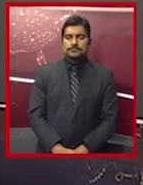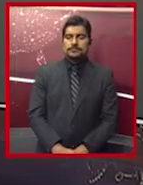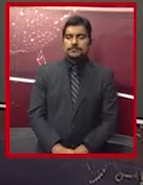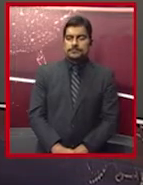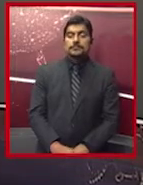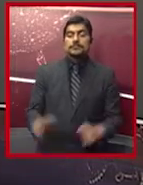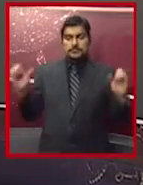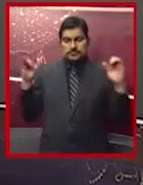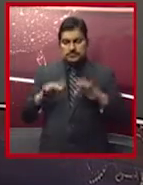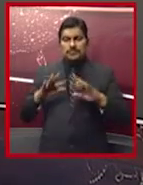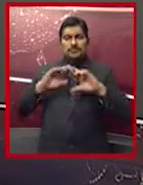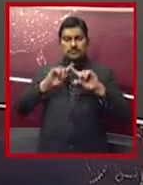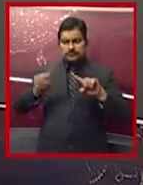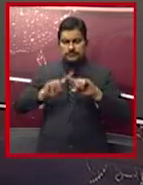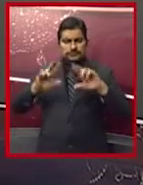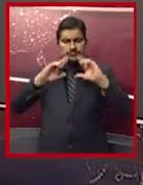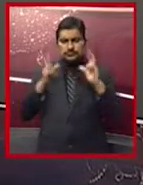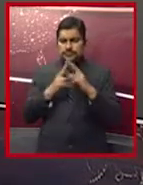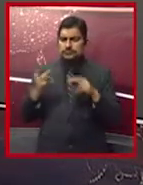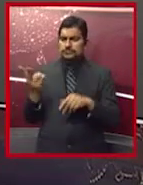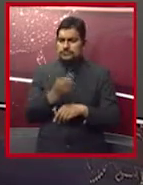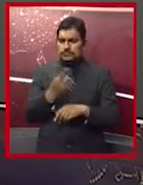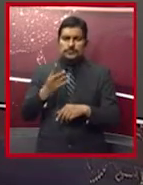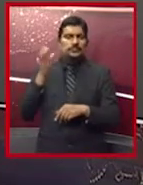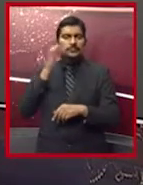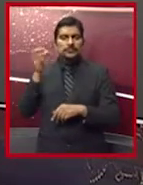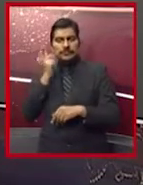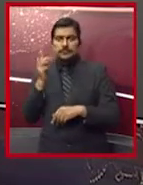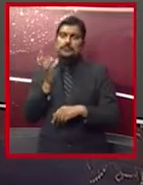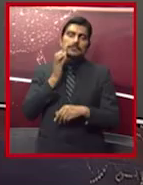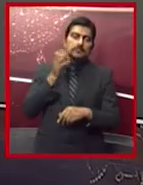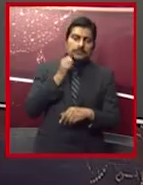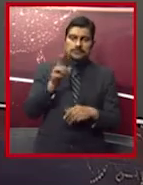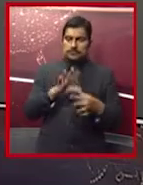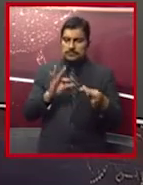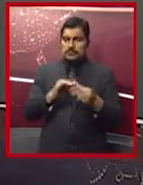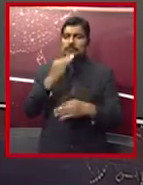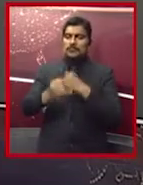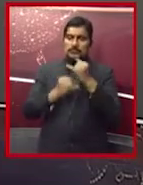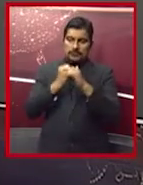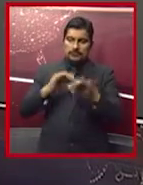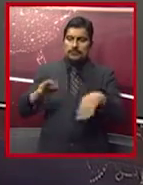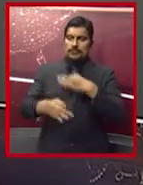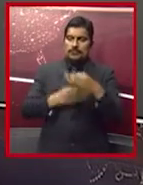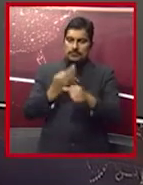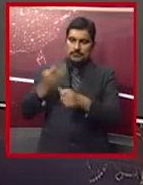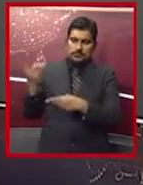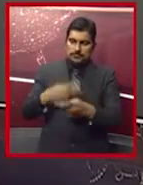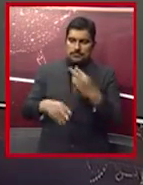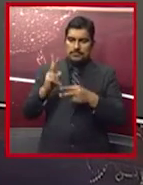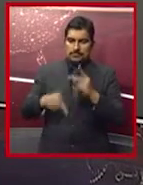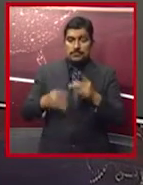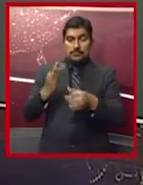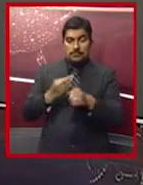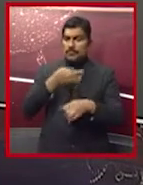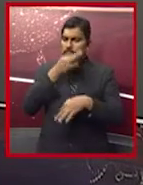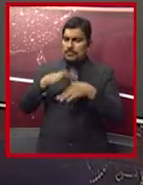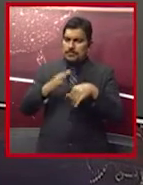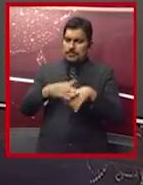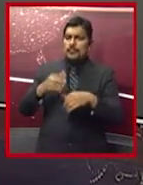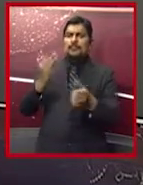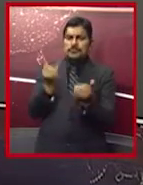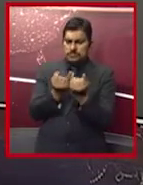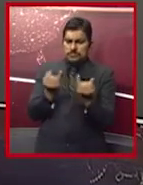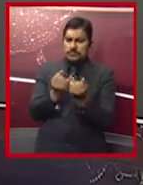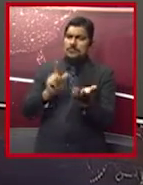Hubo más reuniones y sesiones de trabajo en ambas cámaras del Congreso de la Unión. La información se la tendremos al regresar del corte. Mientras tanto, quiero invitarlo a que nos agregue